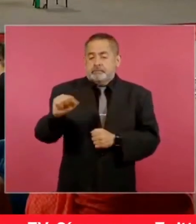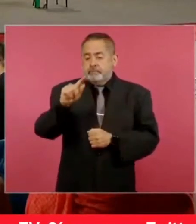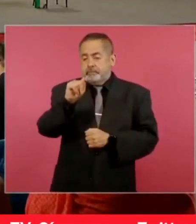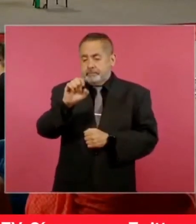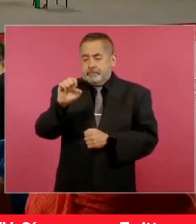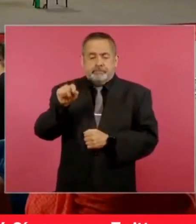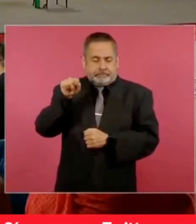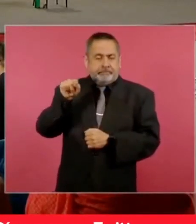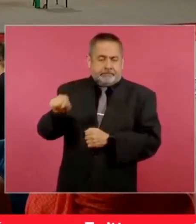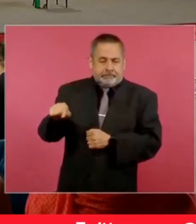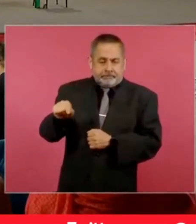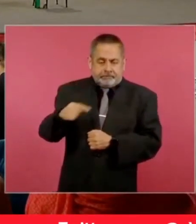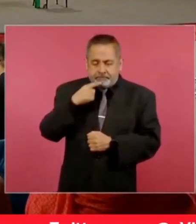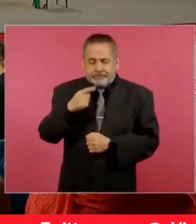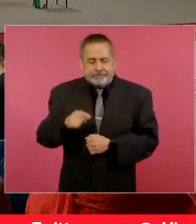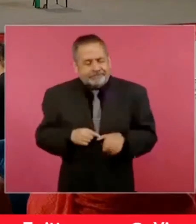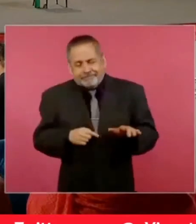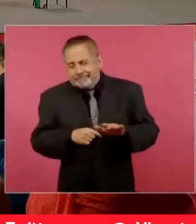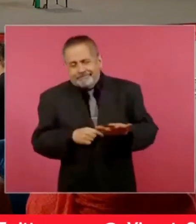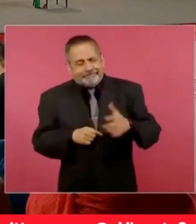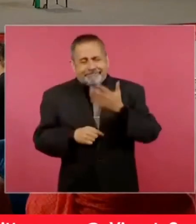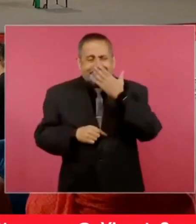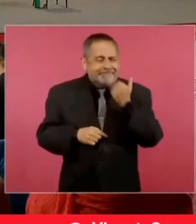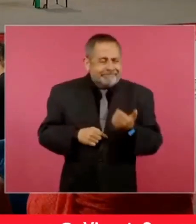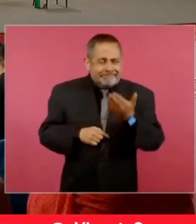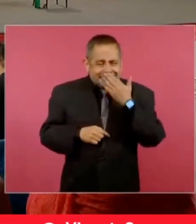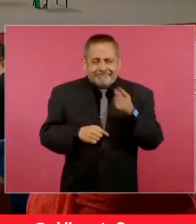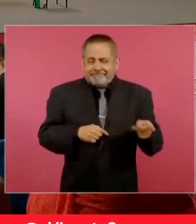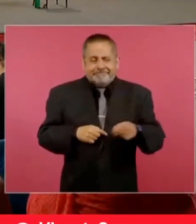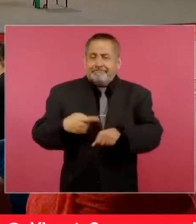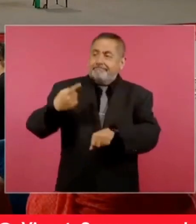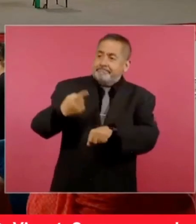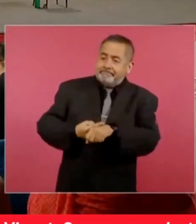el ISSSTE, desmintió la noticia falsa